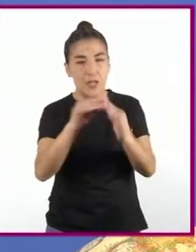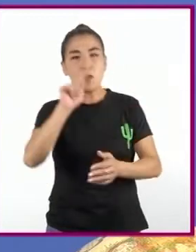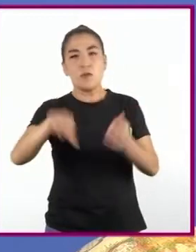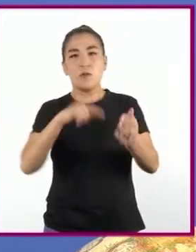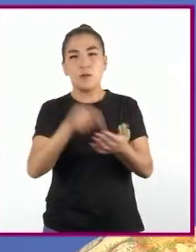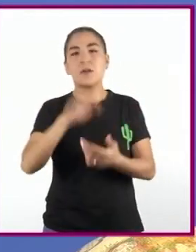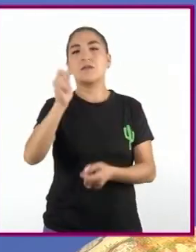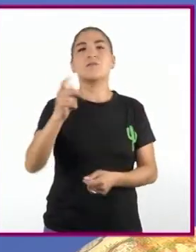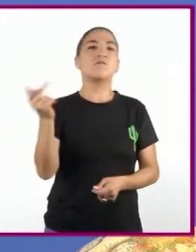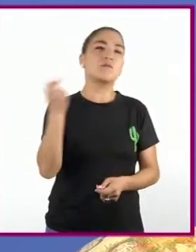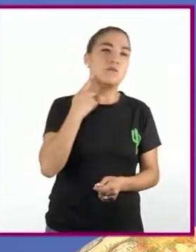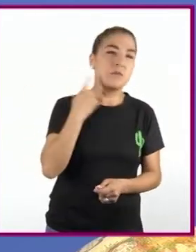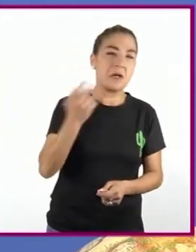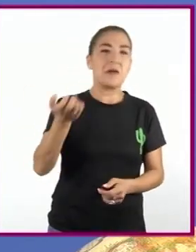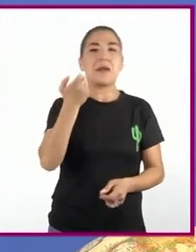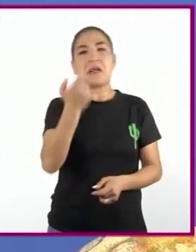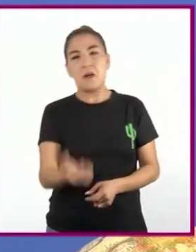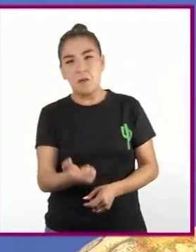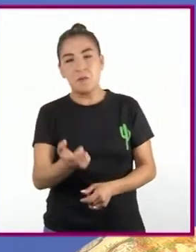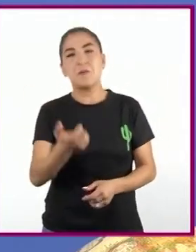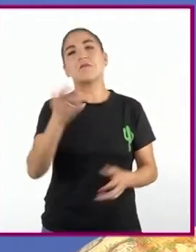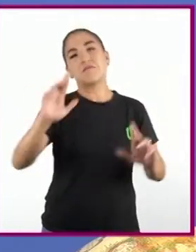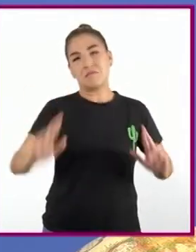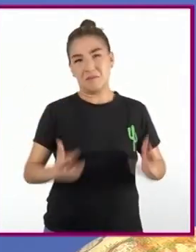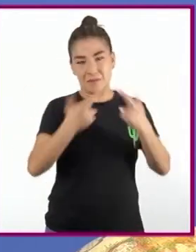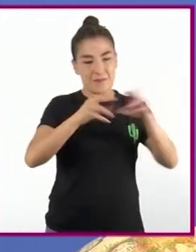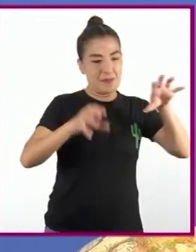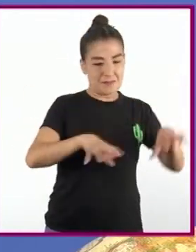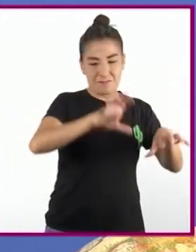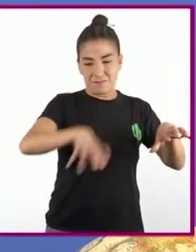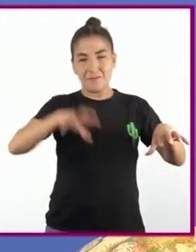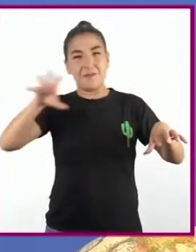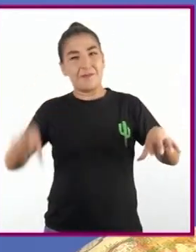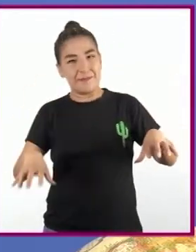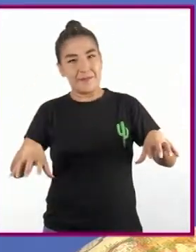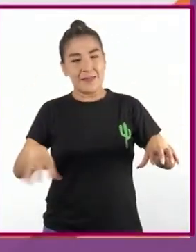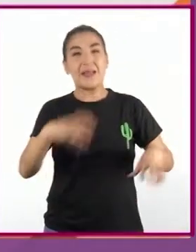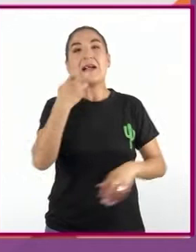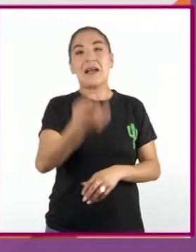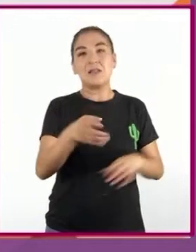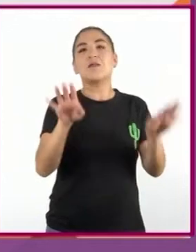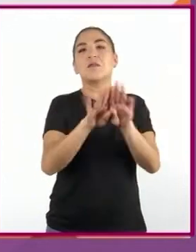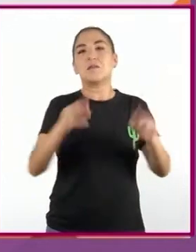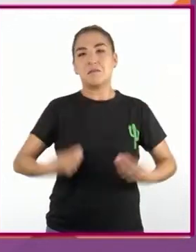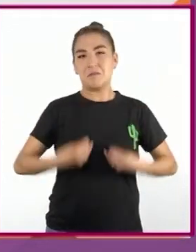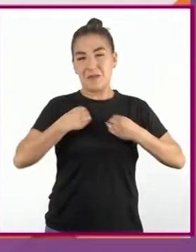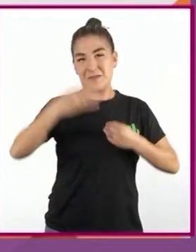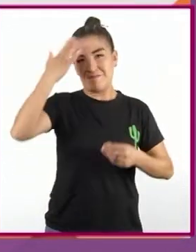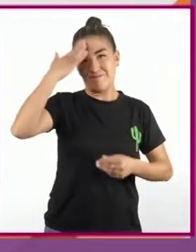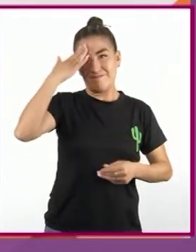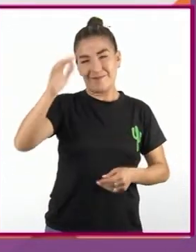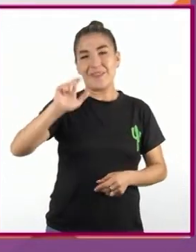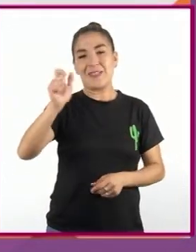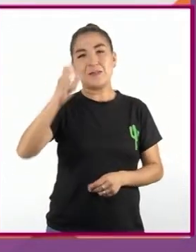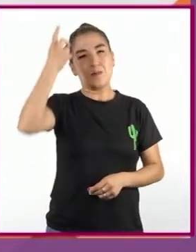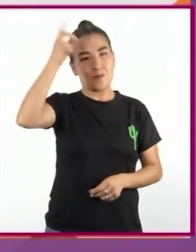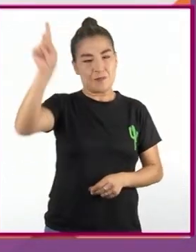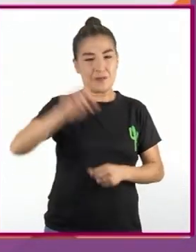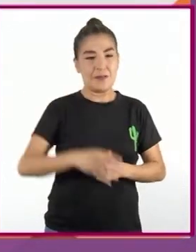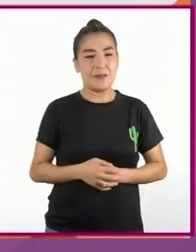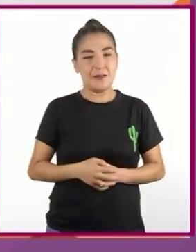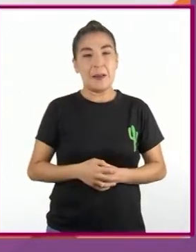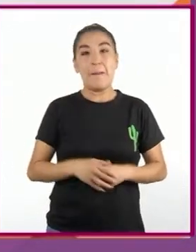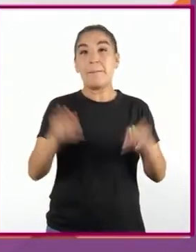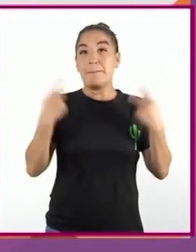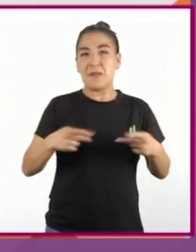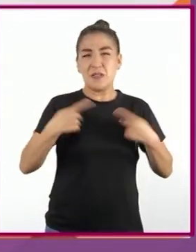poderes político, económico y religioso, y las viviendas de sus líderes. Los arqueólogos han detectado